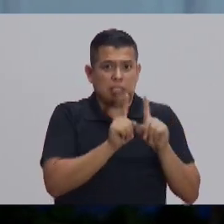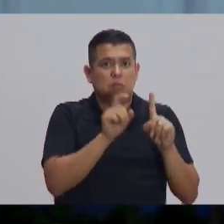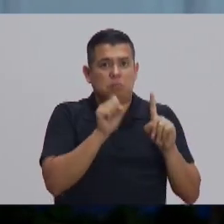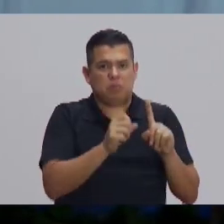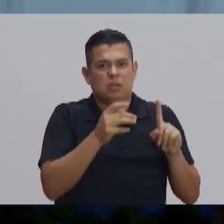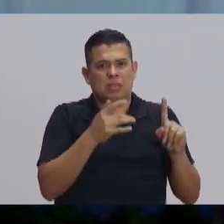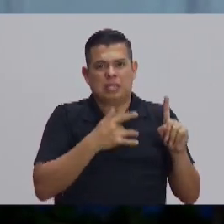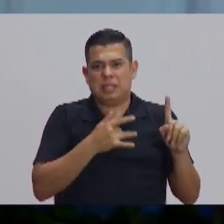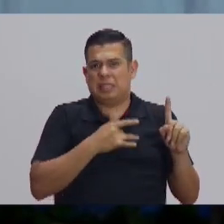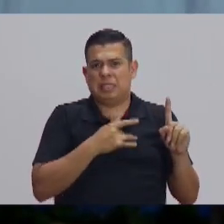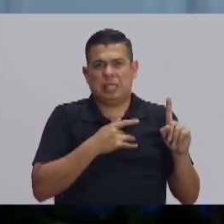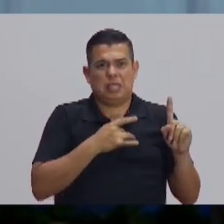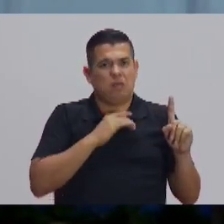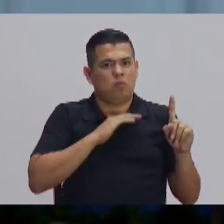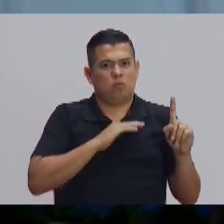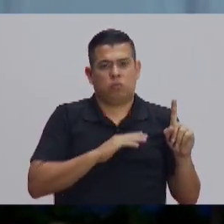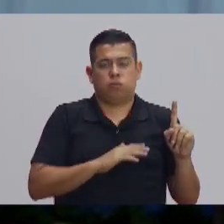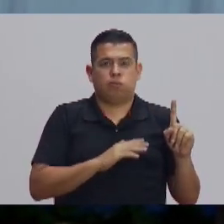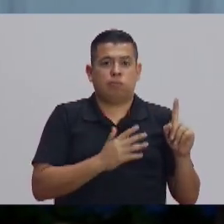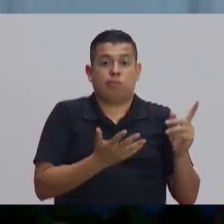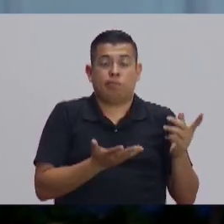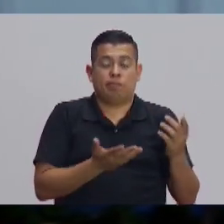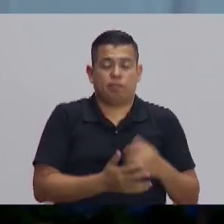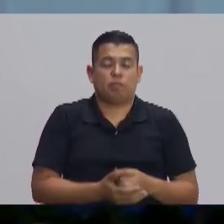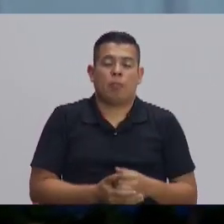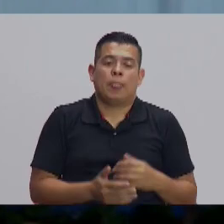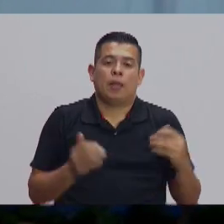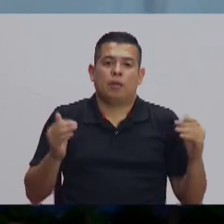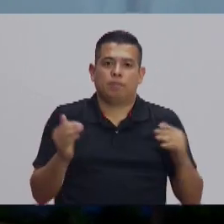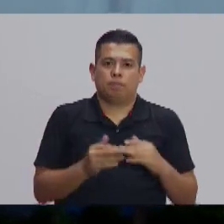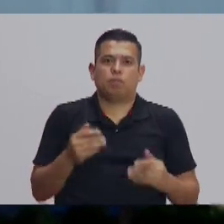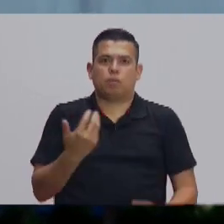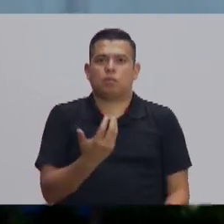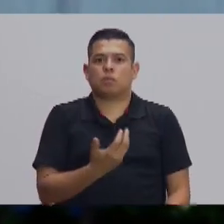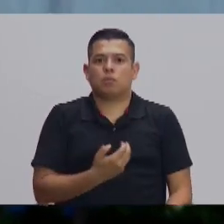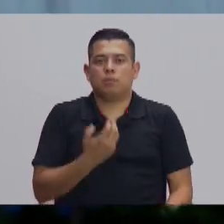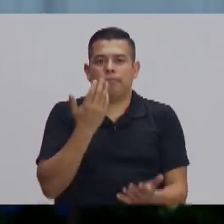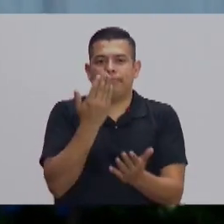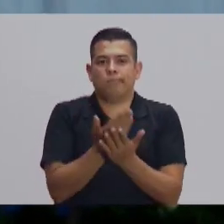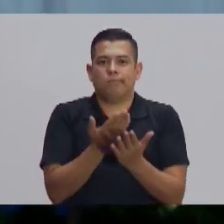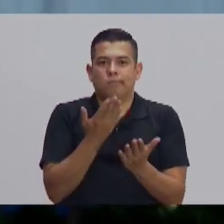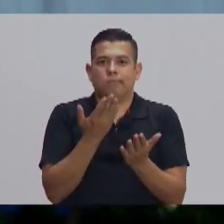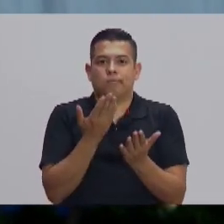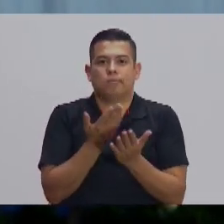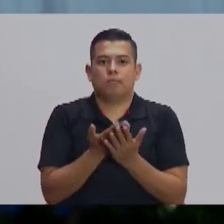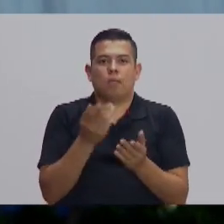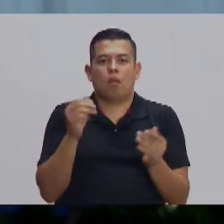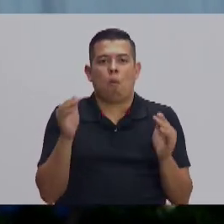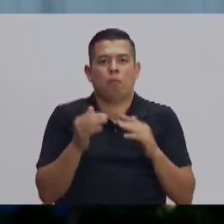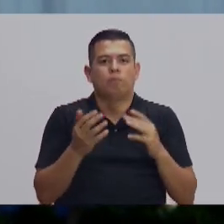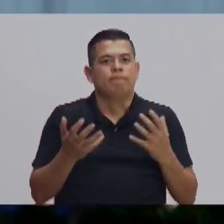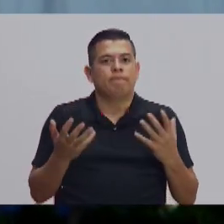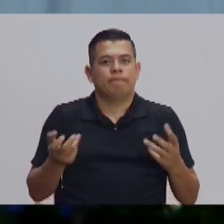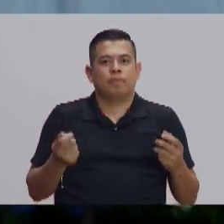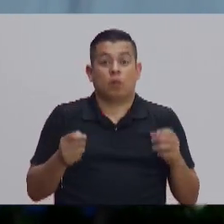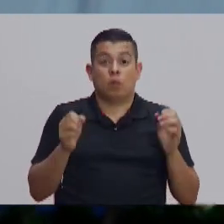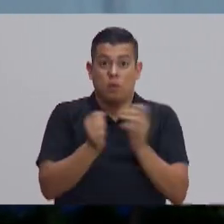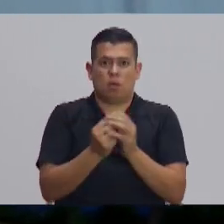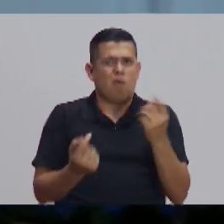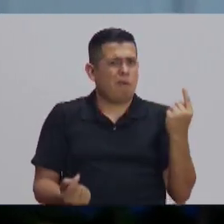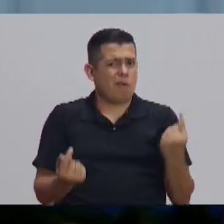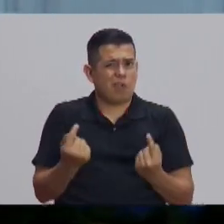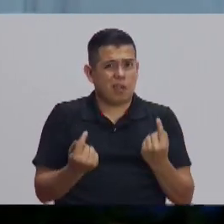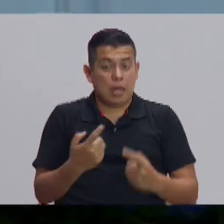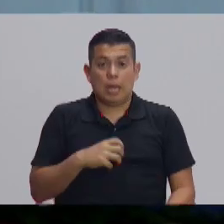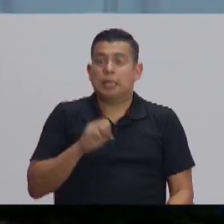siente algo por mí valga la redundancia y así podemos nosotros proponernos muchas cosas pero el problema